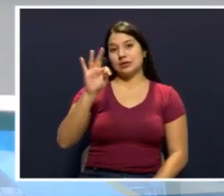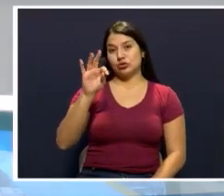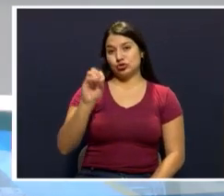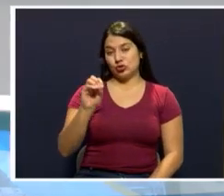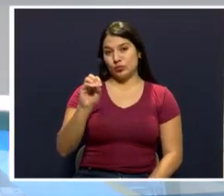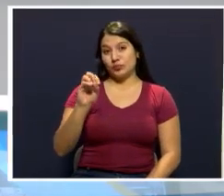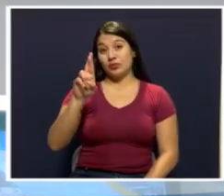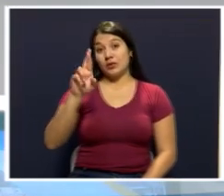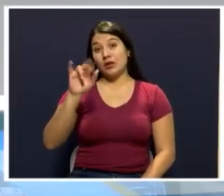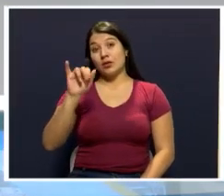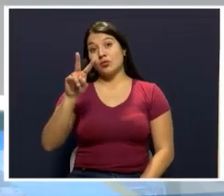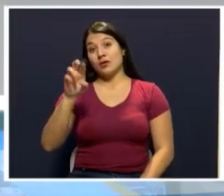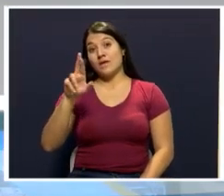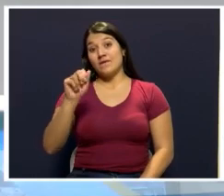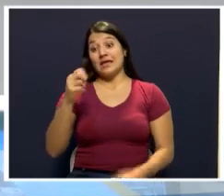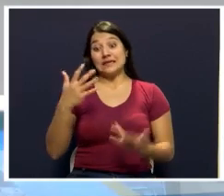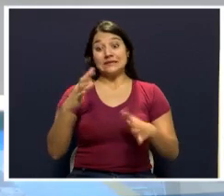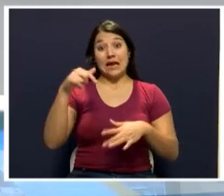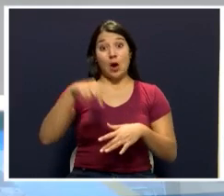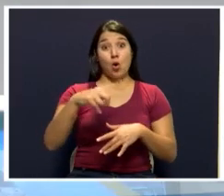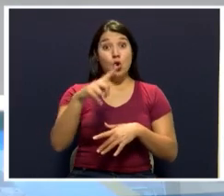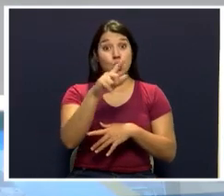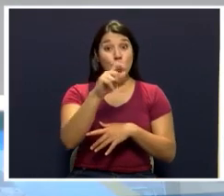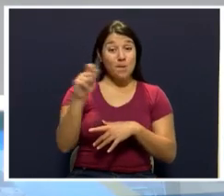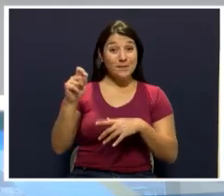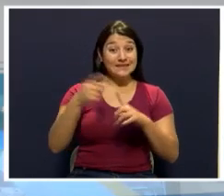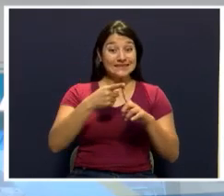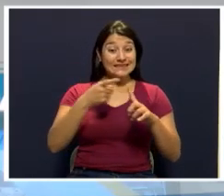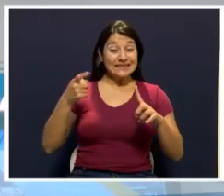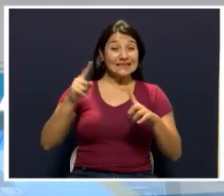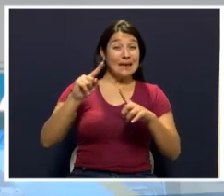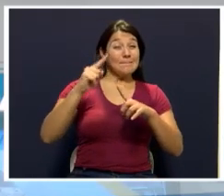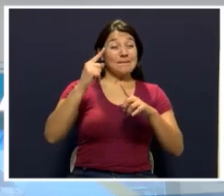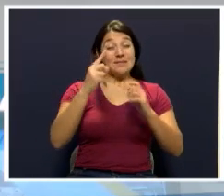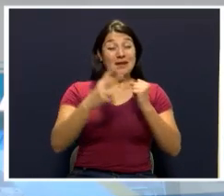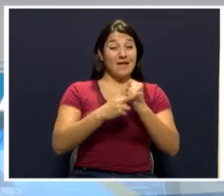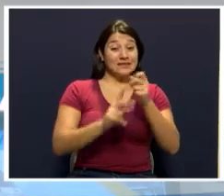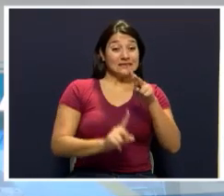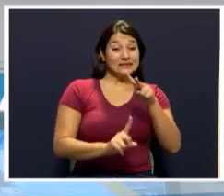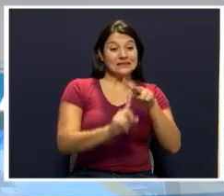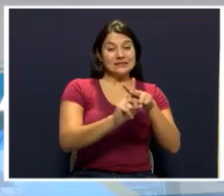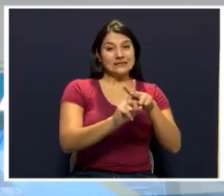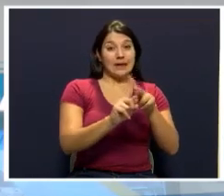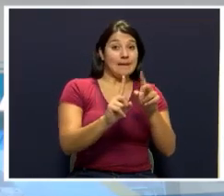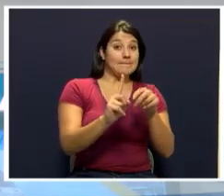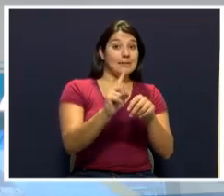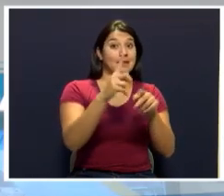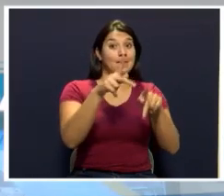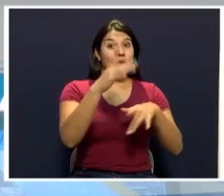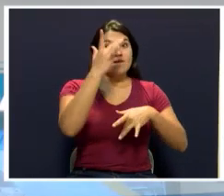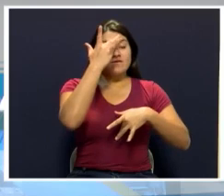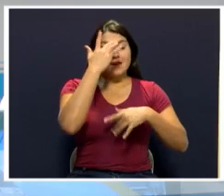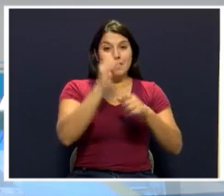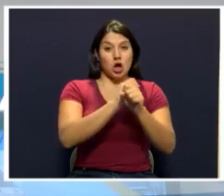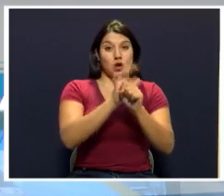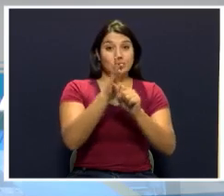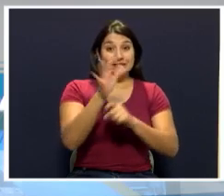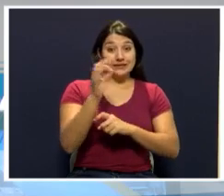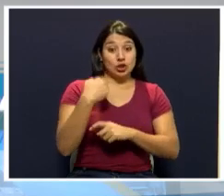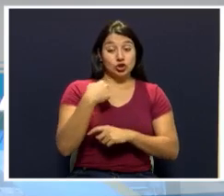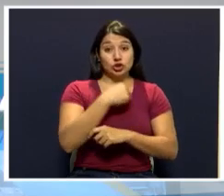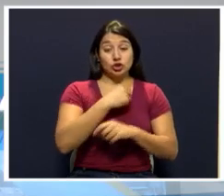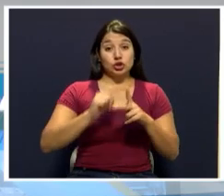Cuando se cumple un mes exacto del primer caso confirmado de COVID-19 en Costa Rica, iniciamos esta edición